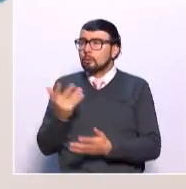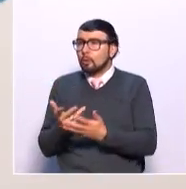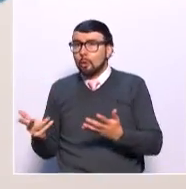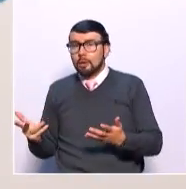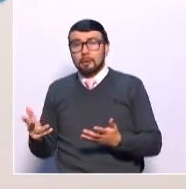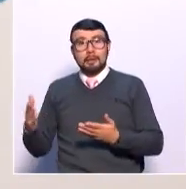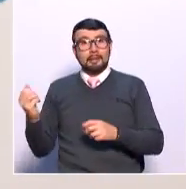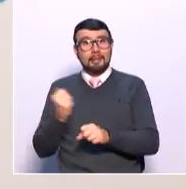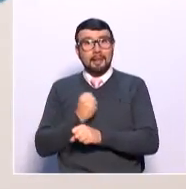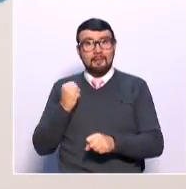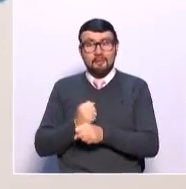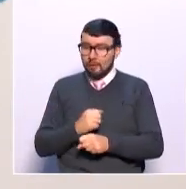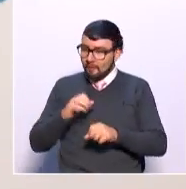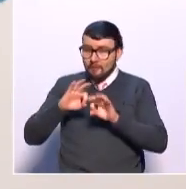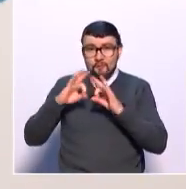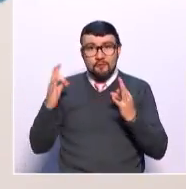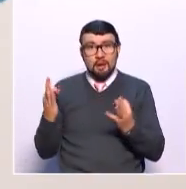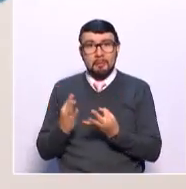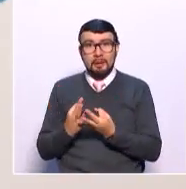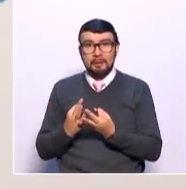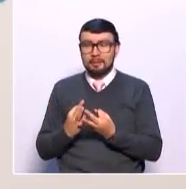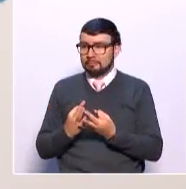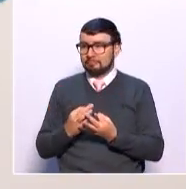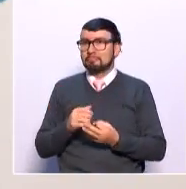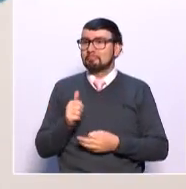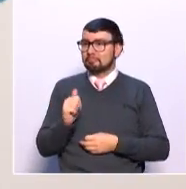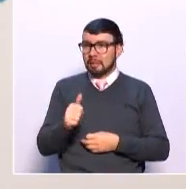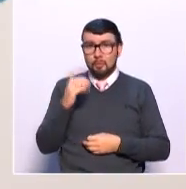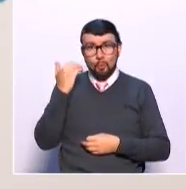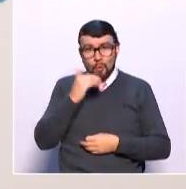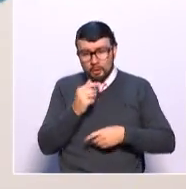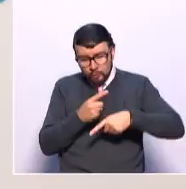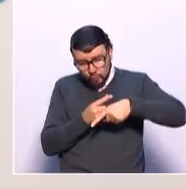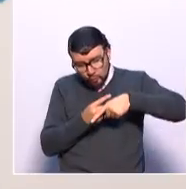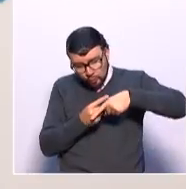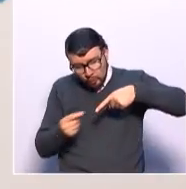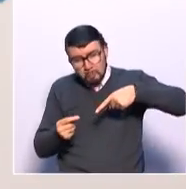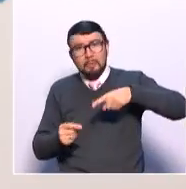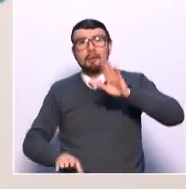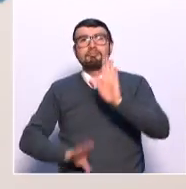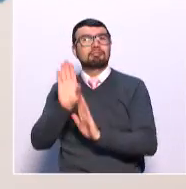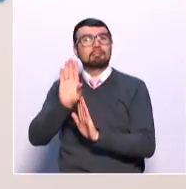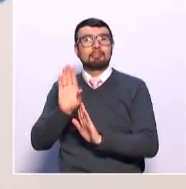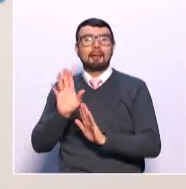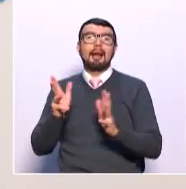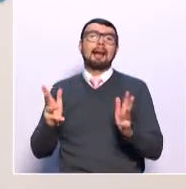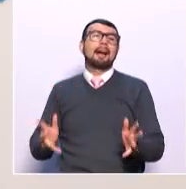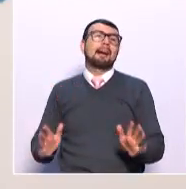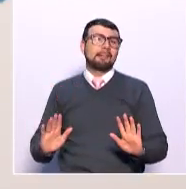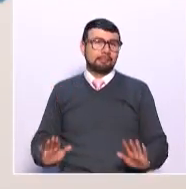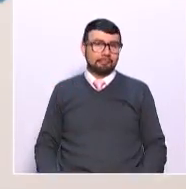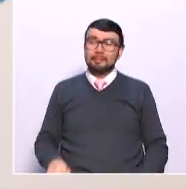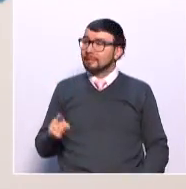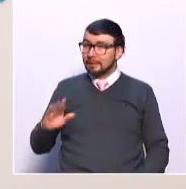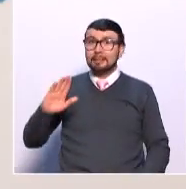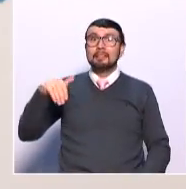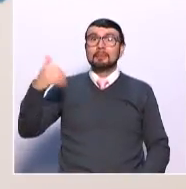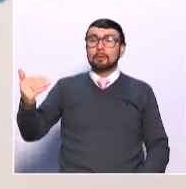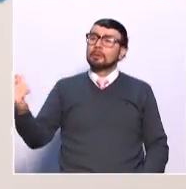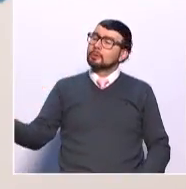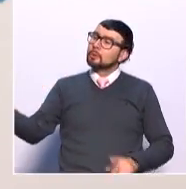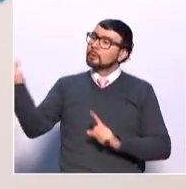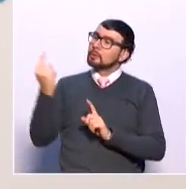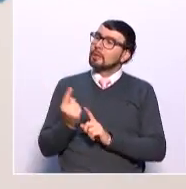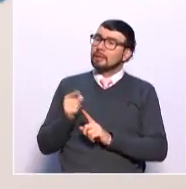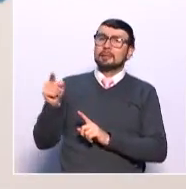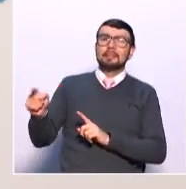se hizo un trabajo de familia tan lindo y si quiero recupero que la úlcera el cerro y ella vino acá al programa con el yerno y